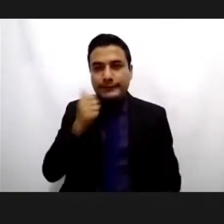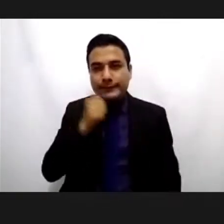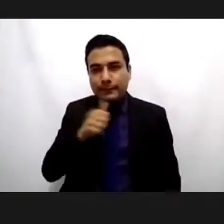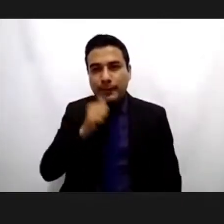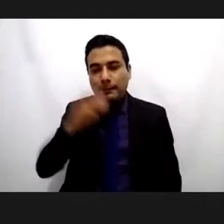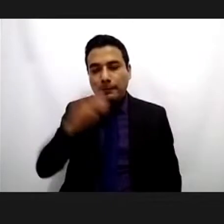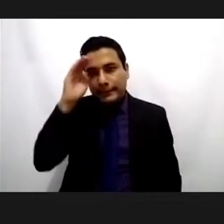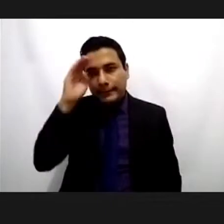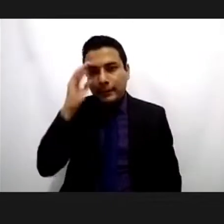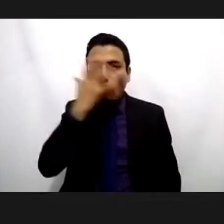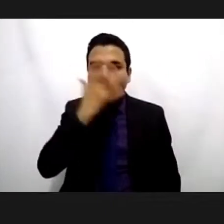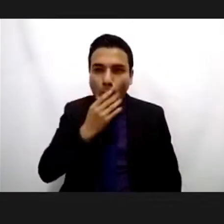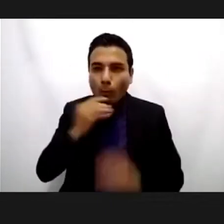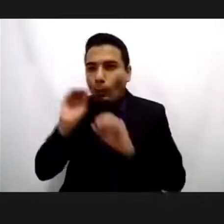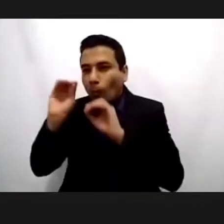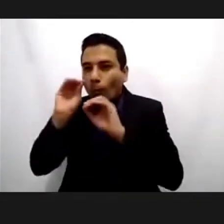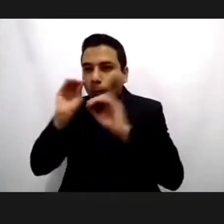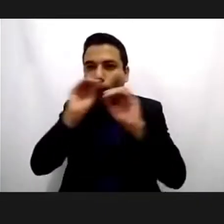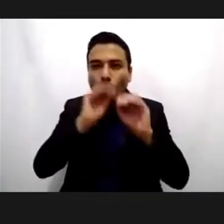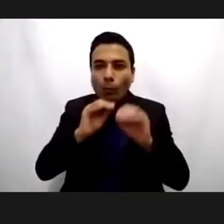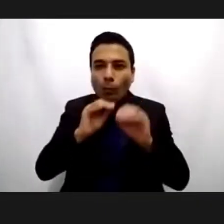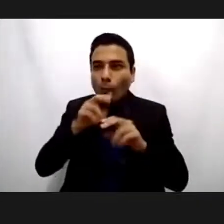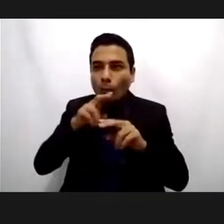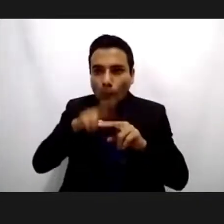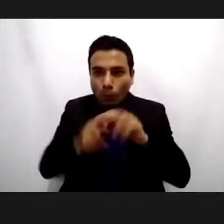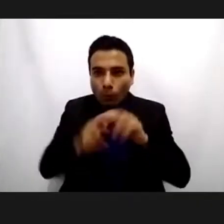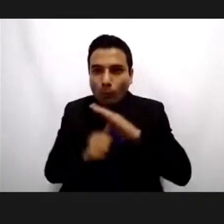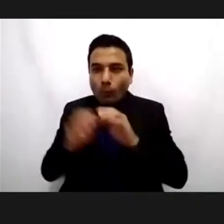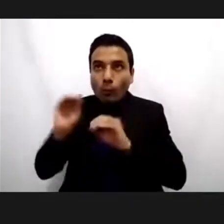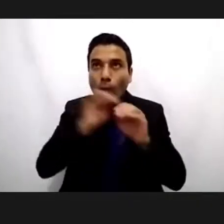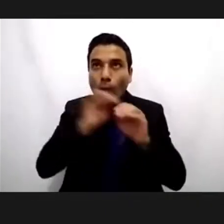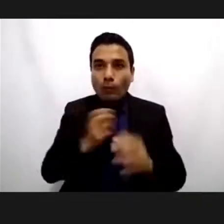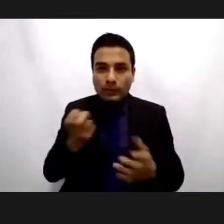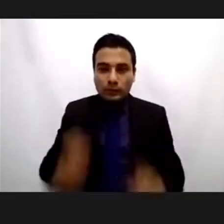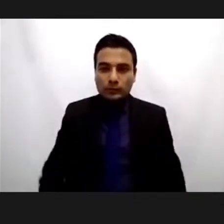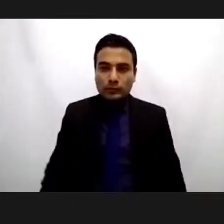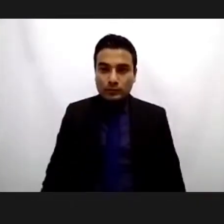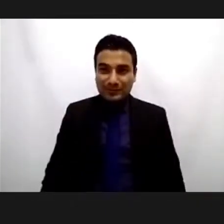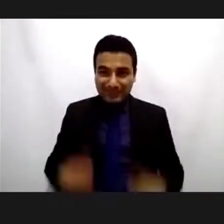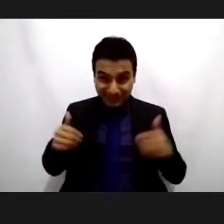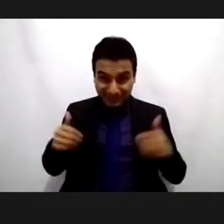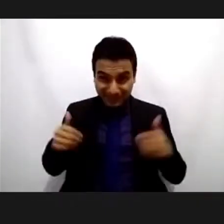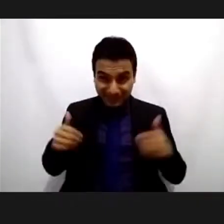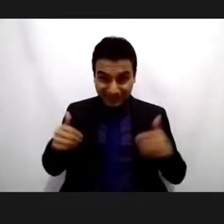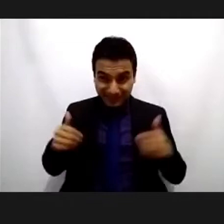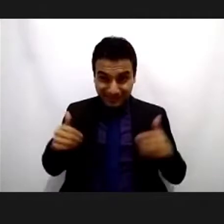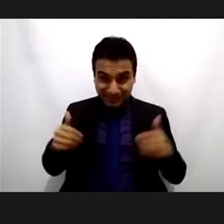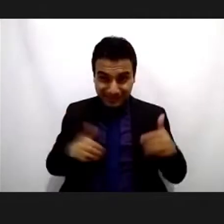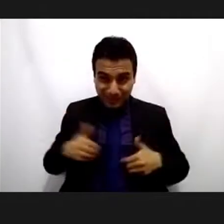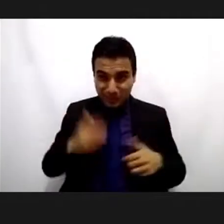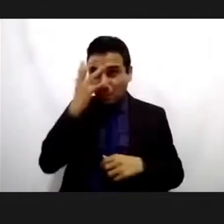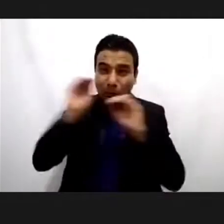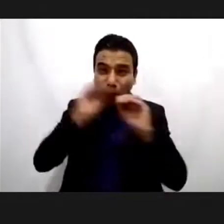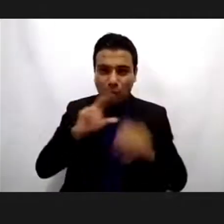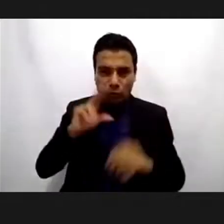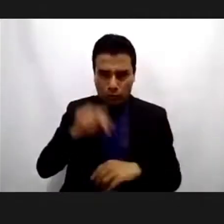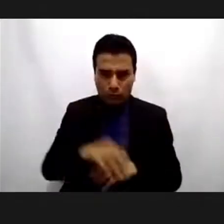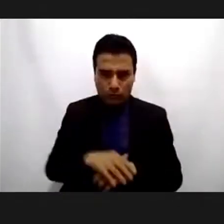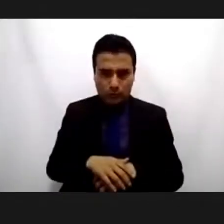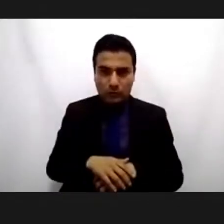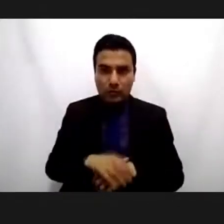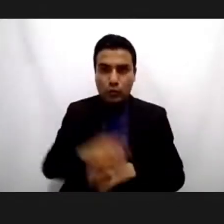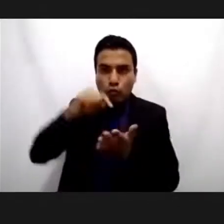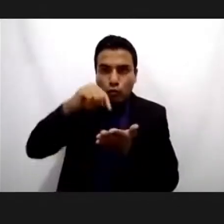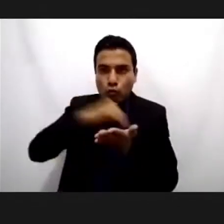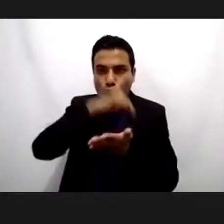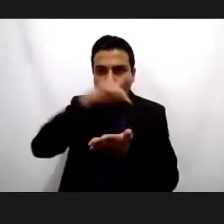y de utilería. Porque yo creo que en realidad al teatro no se lo decora, al teatro se le crea el espacio y